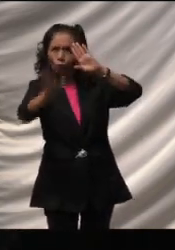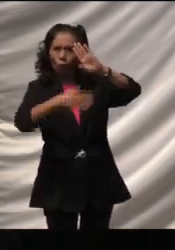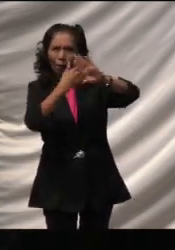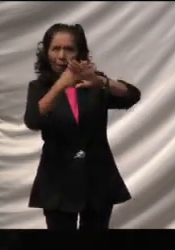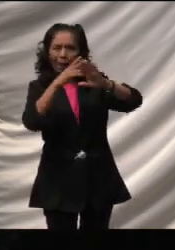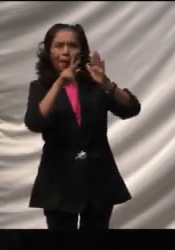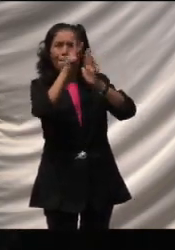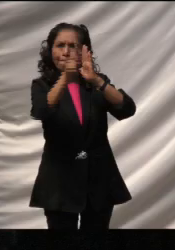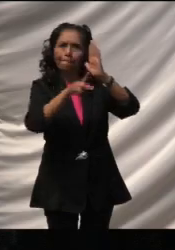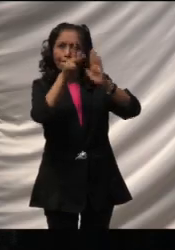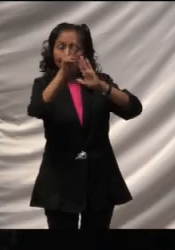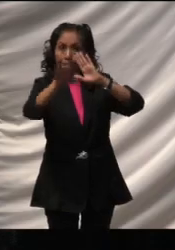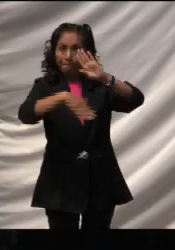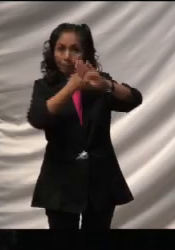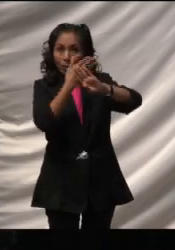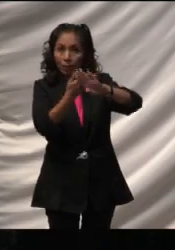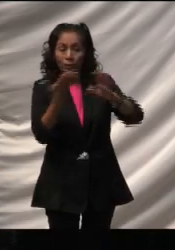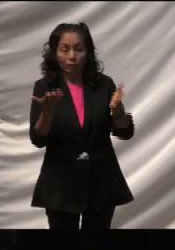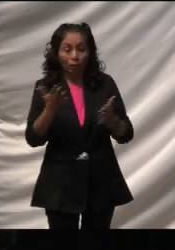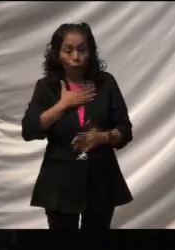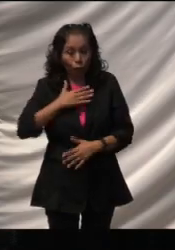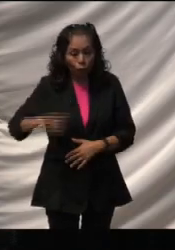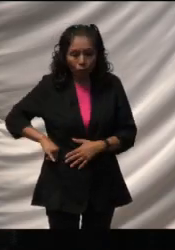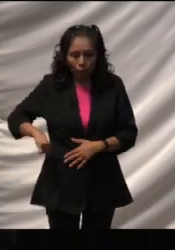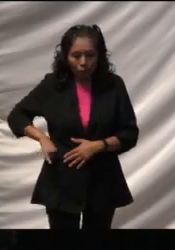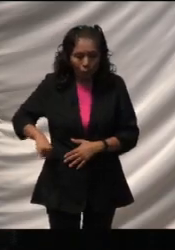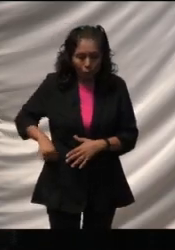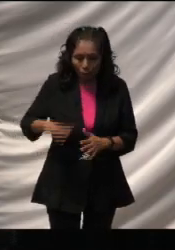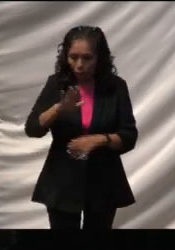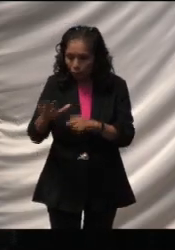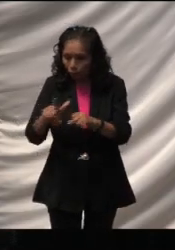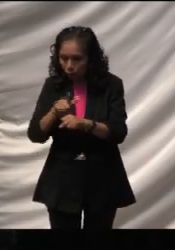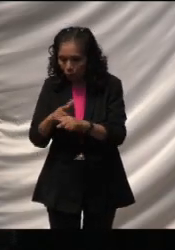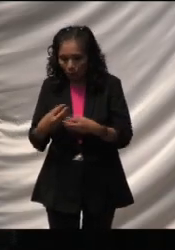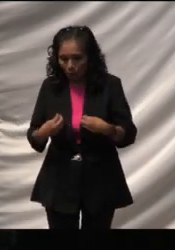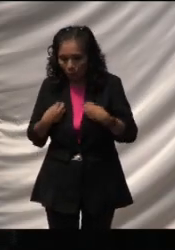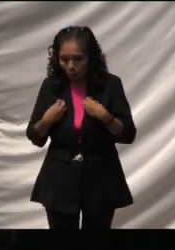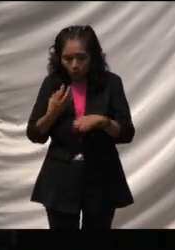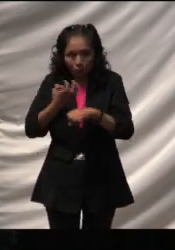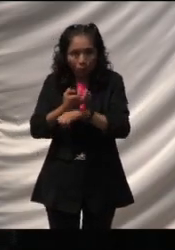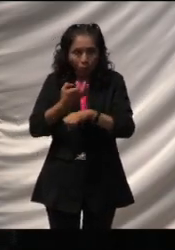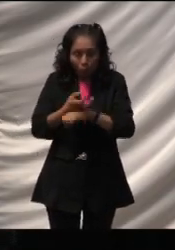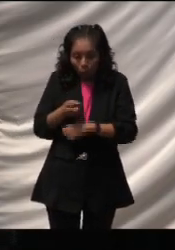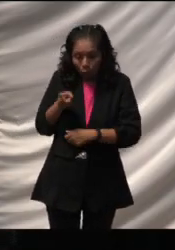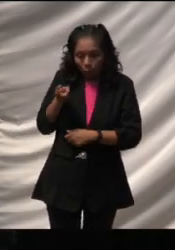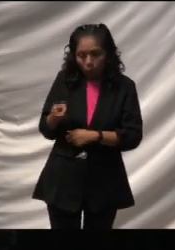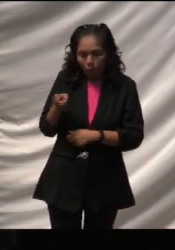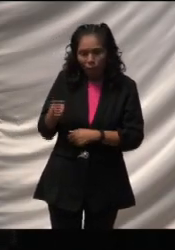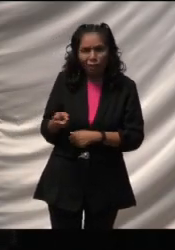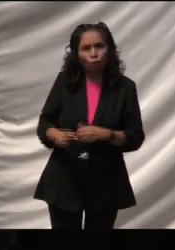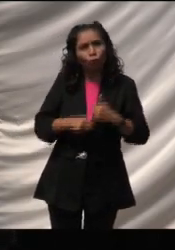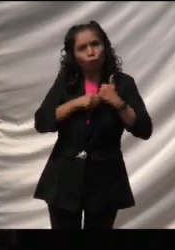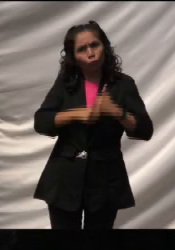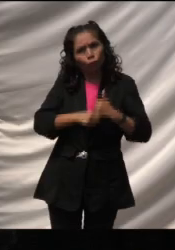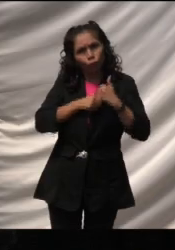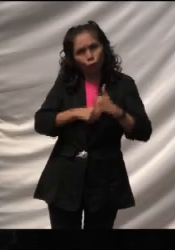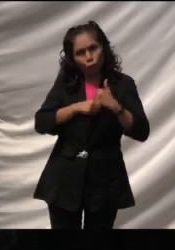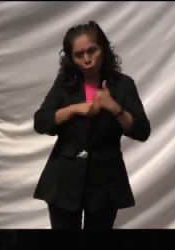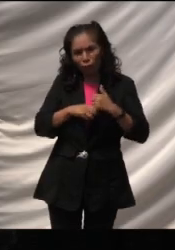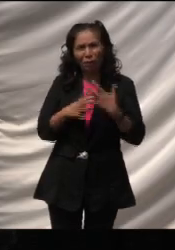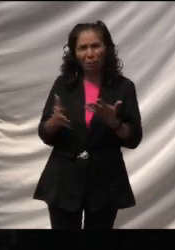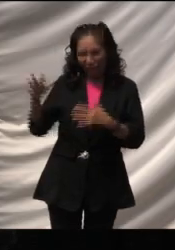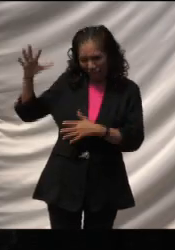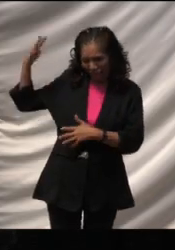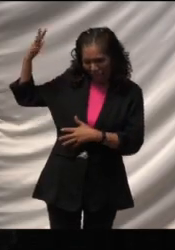Tierra. Estoy muy interesada en conservar los animales que viven en mi estado, pues ellos también sufren daños del